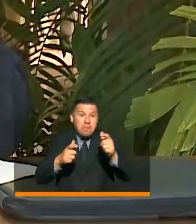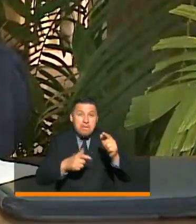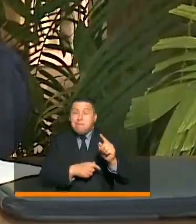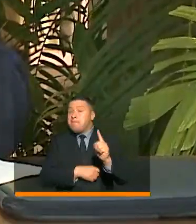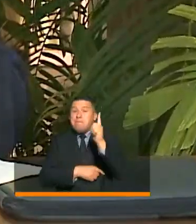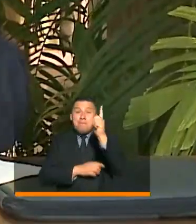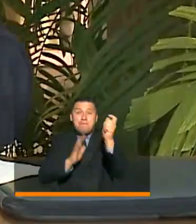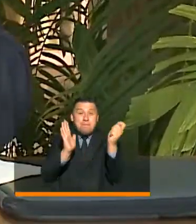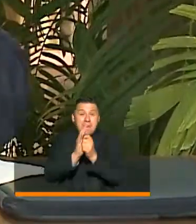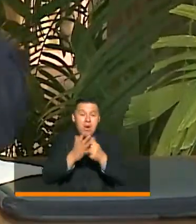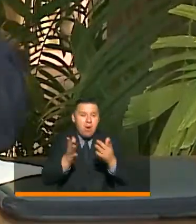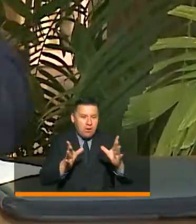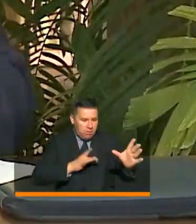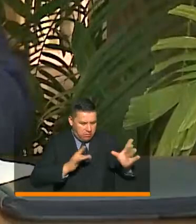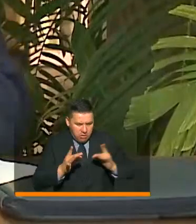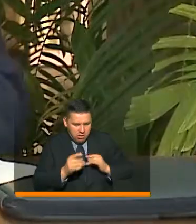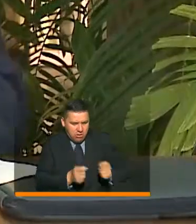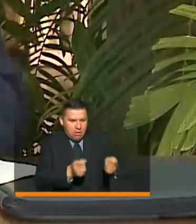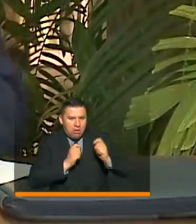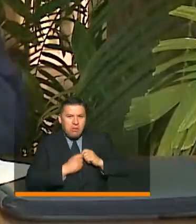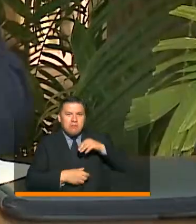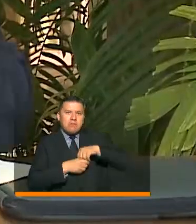el primer punto de contagio está